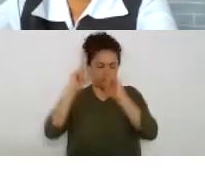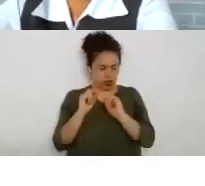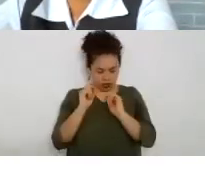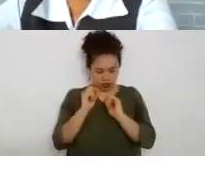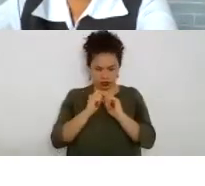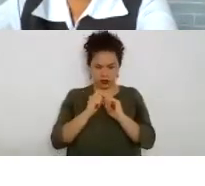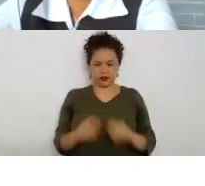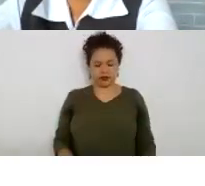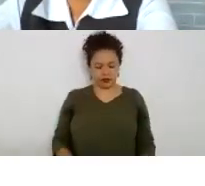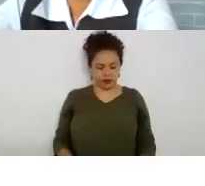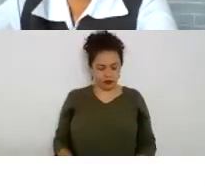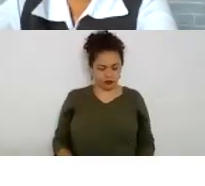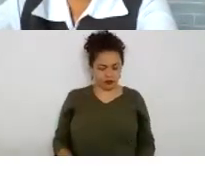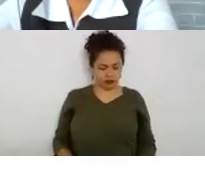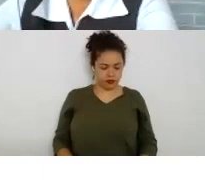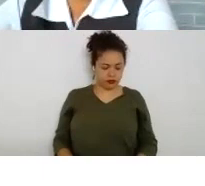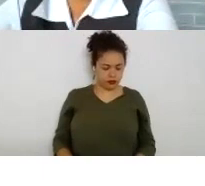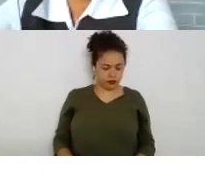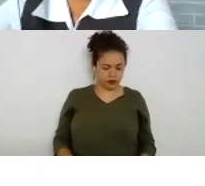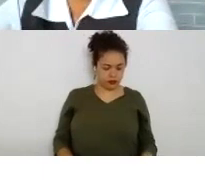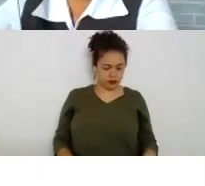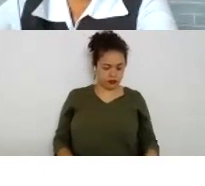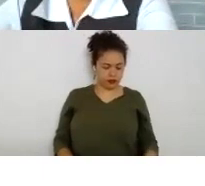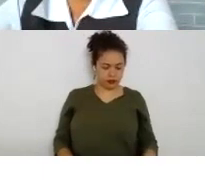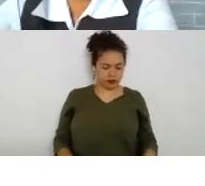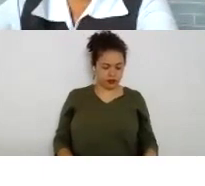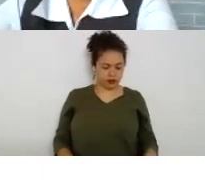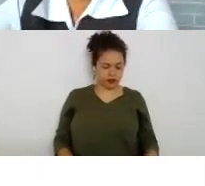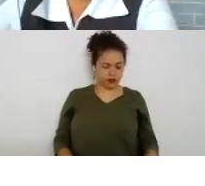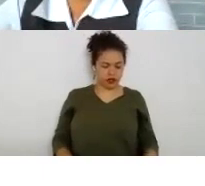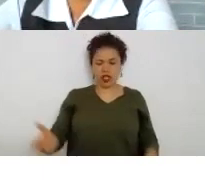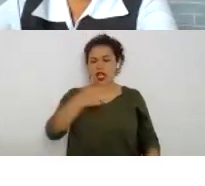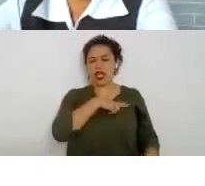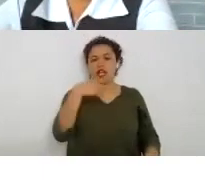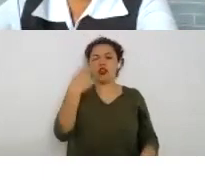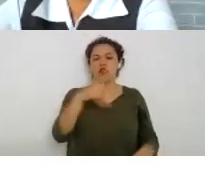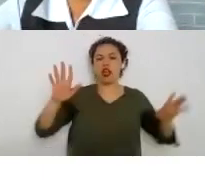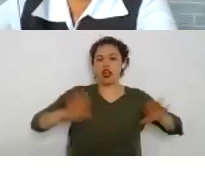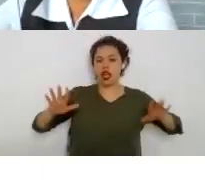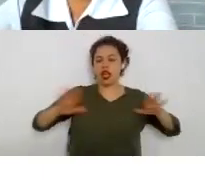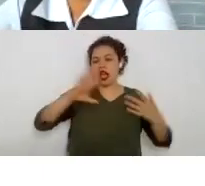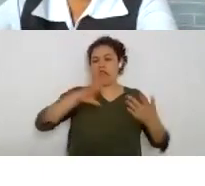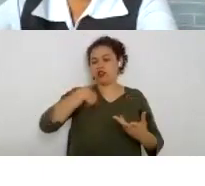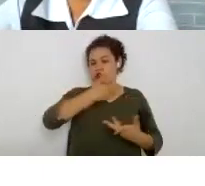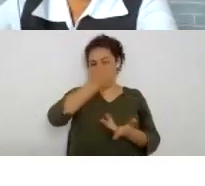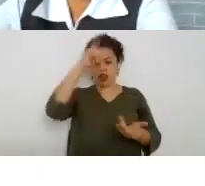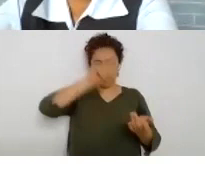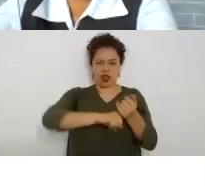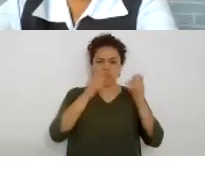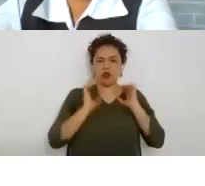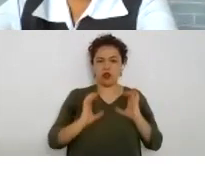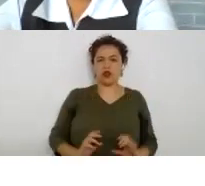aquí el punto es que no se sabe el tipo de lesión que puede haber en la parte interna del